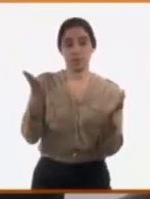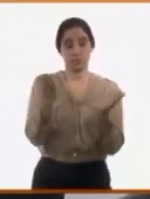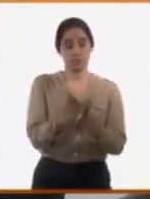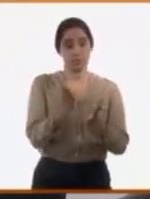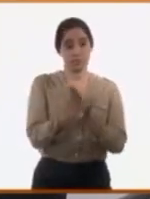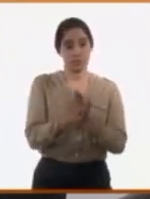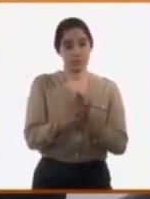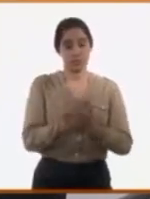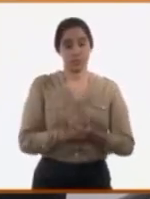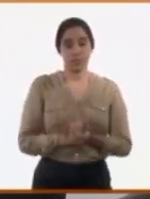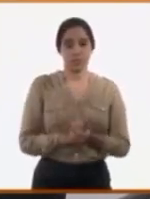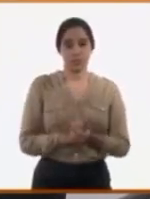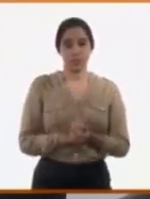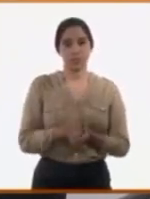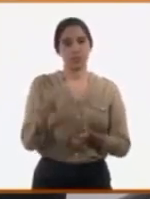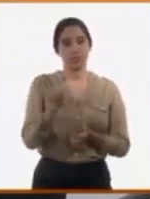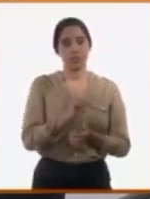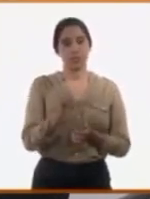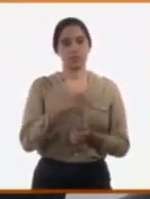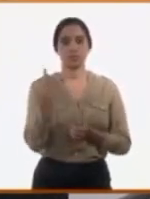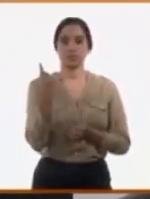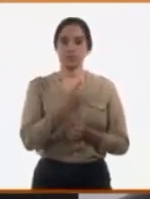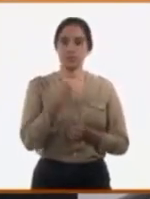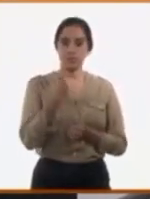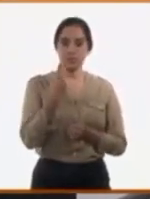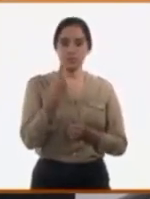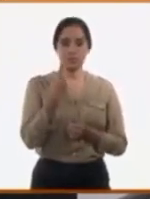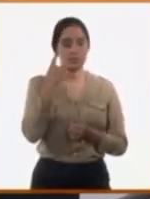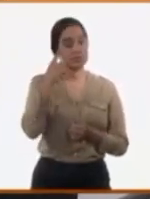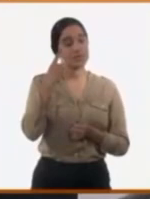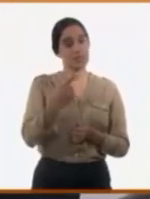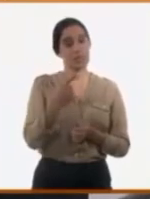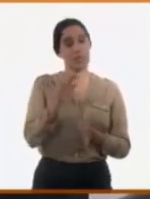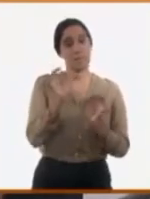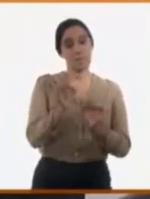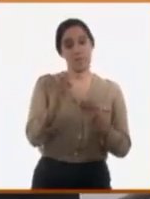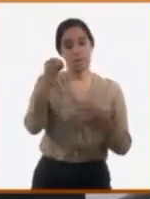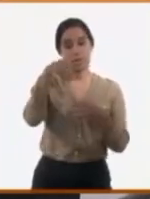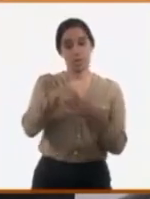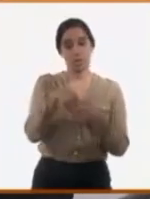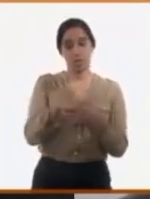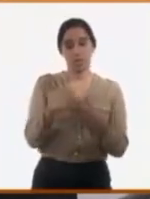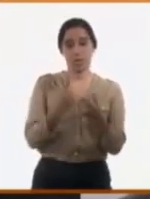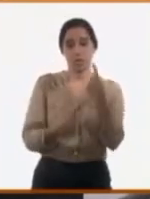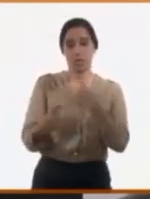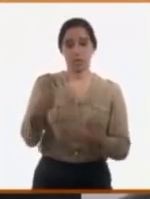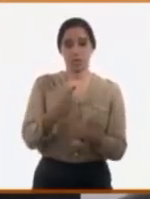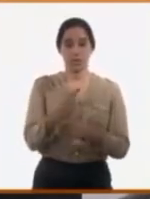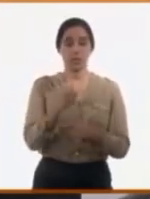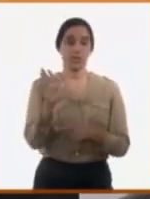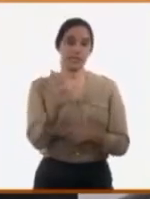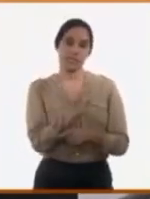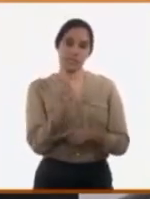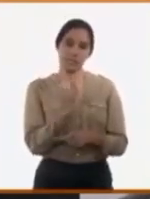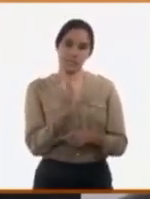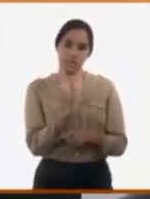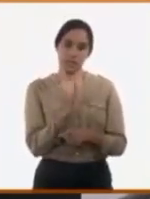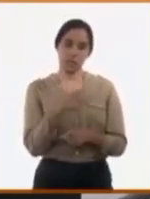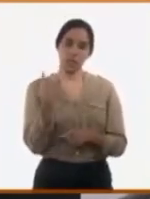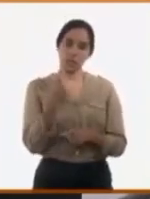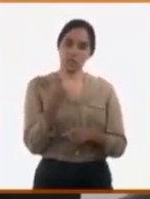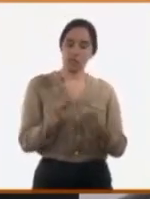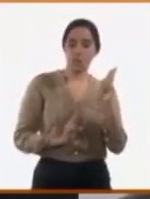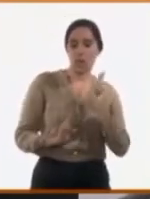supuesto también tuvimos en cuenta esos escenarios Y a partir de ahí se emitieron eh cinco consideraciones que yo creo que es